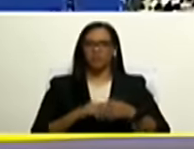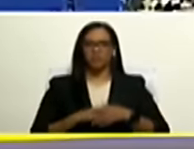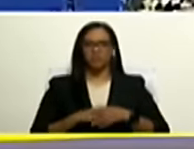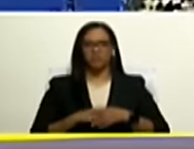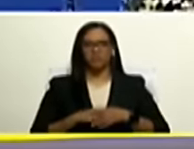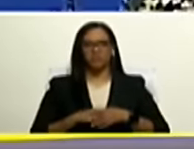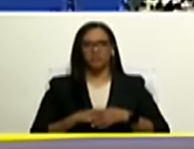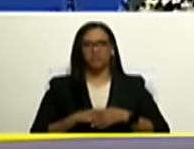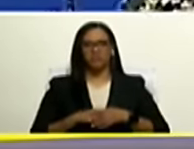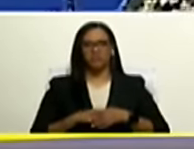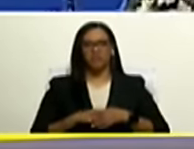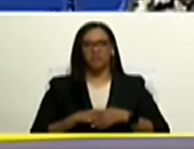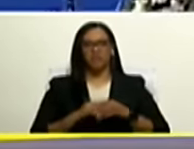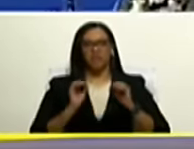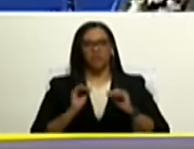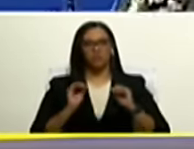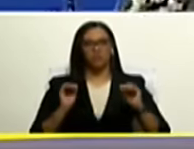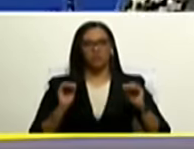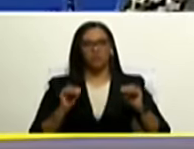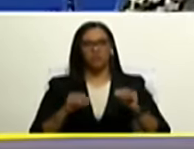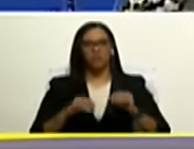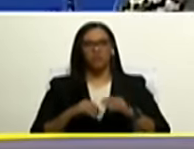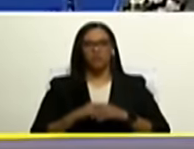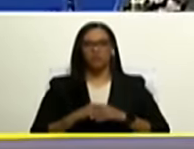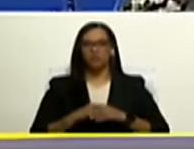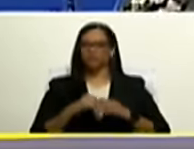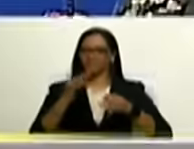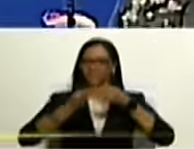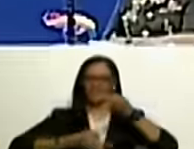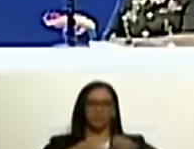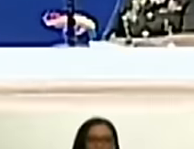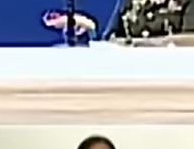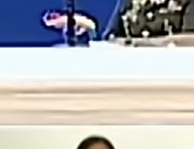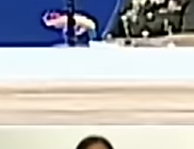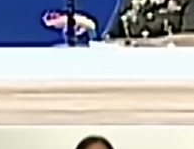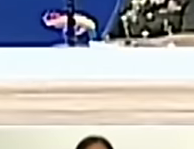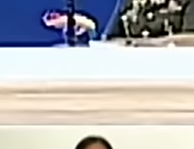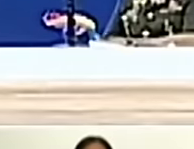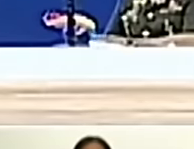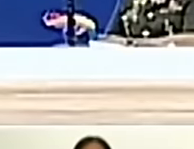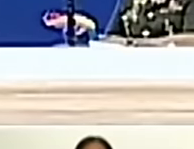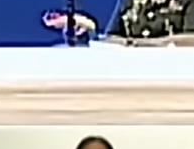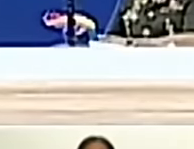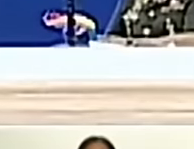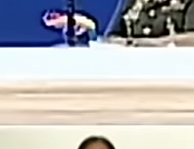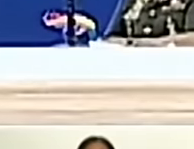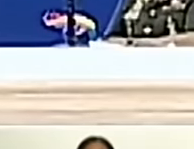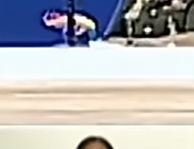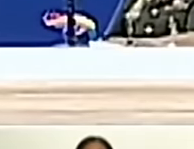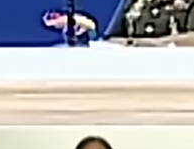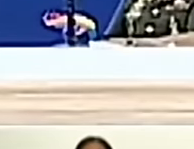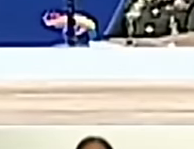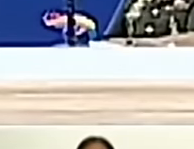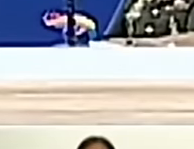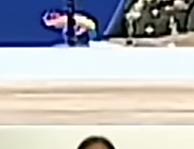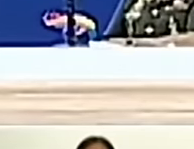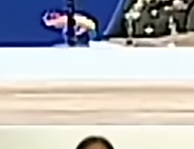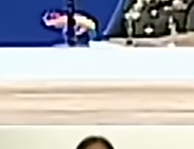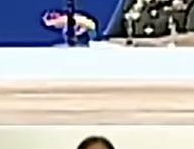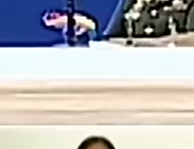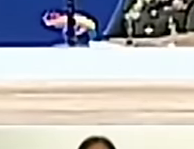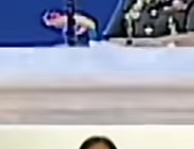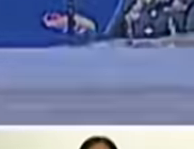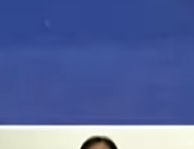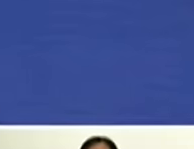y contó todo el cuento. Cuando el hombre muere, publican las cartas de Malet